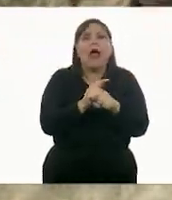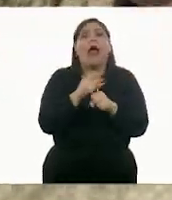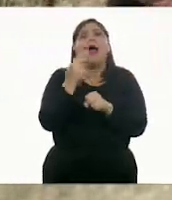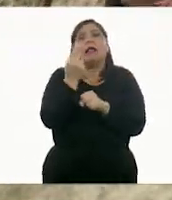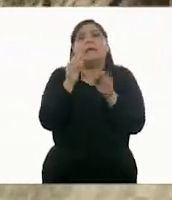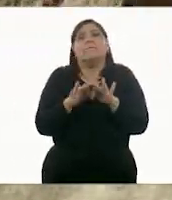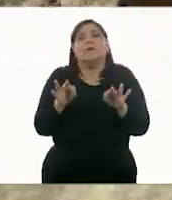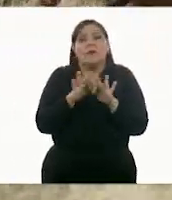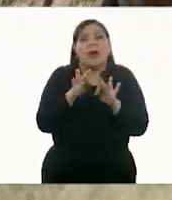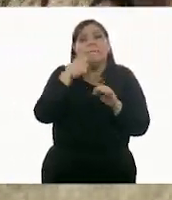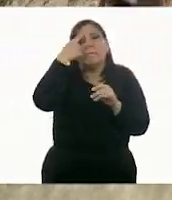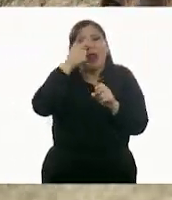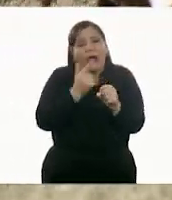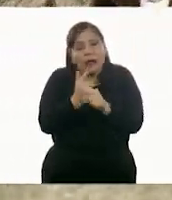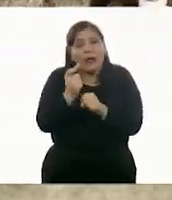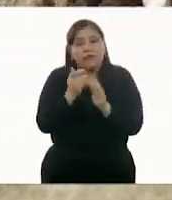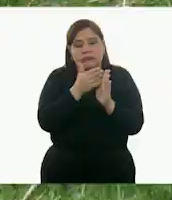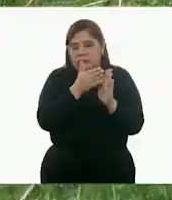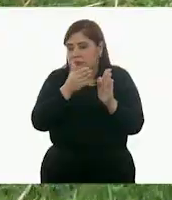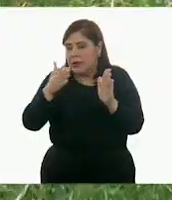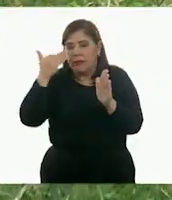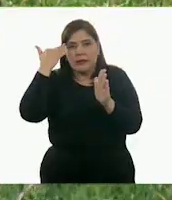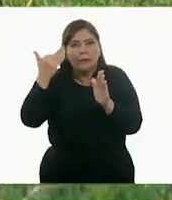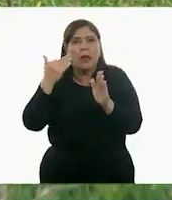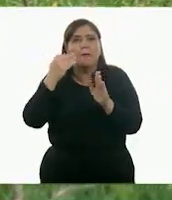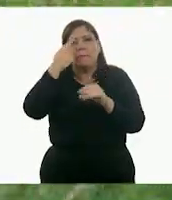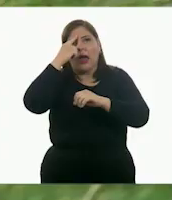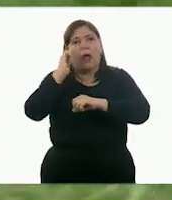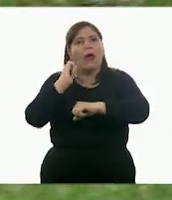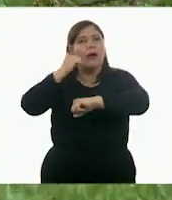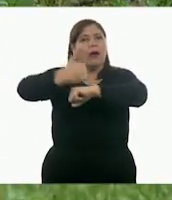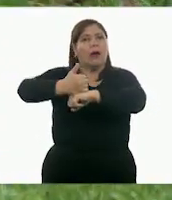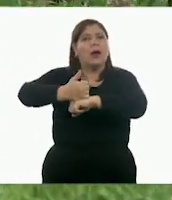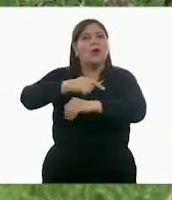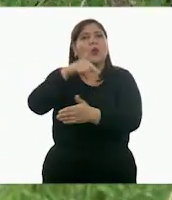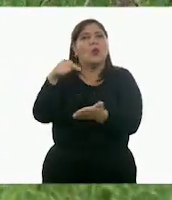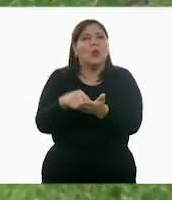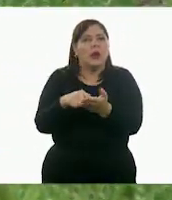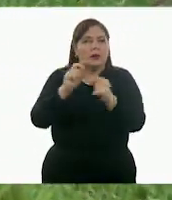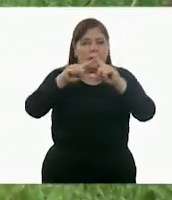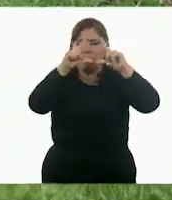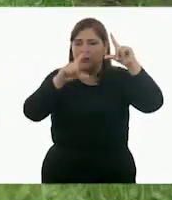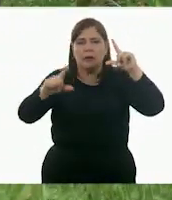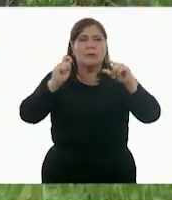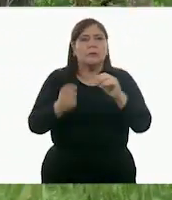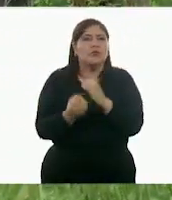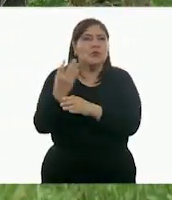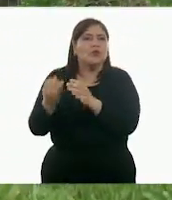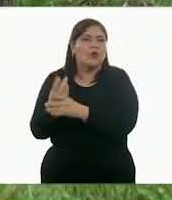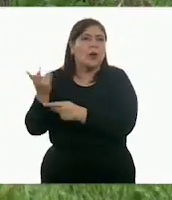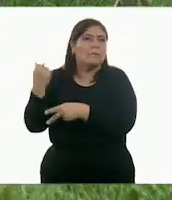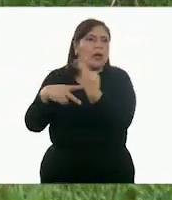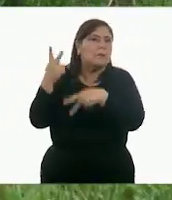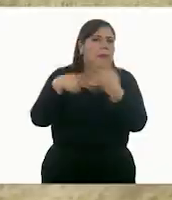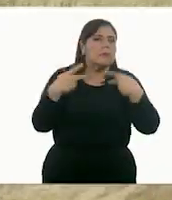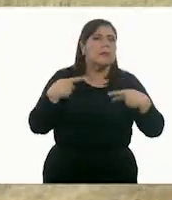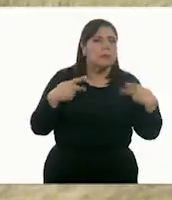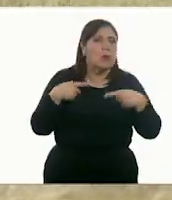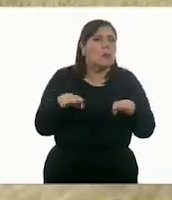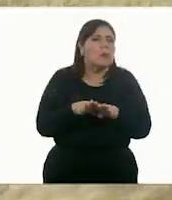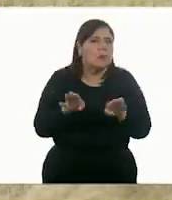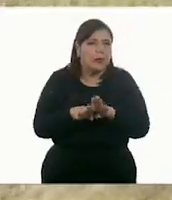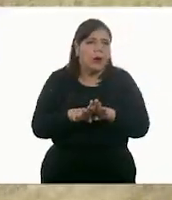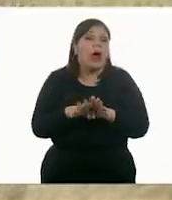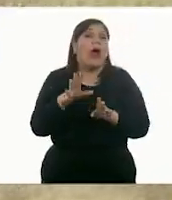época en que se asentaron los primeros pobladores en el territorio mexicano. Para ello mismo,